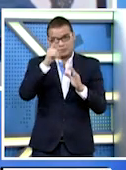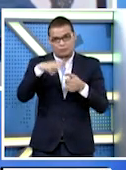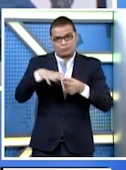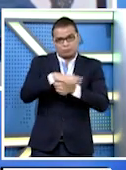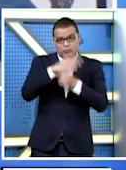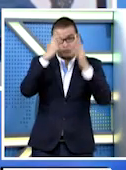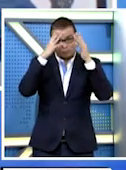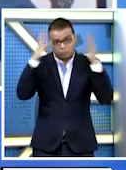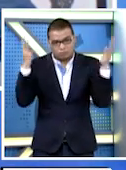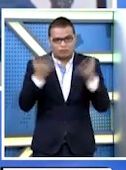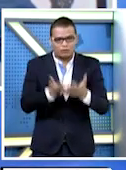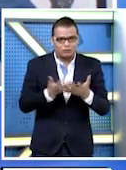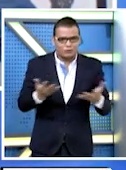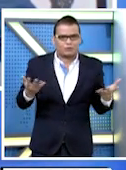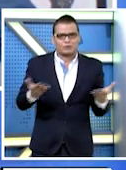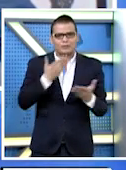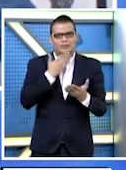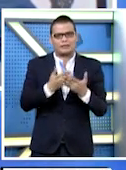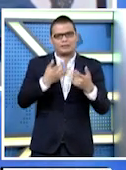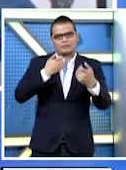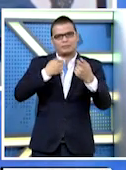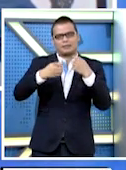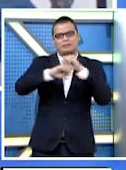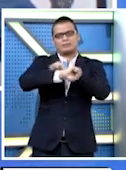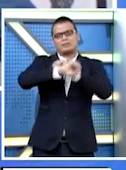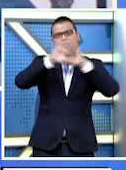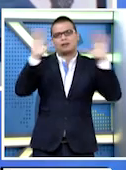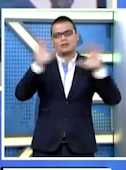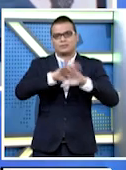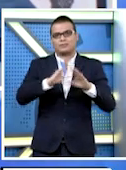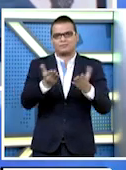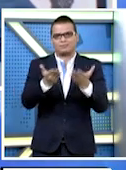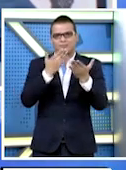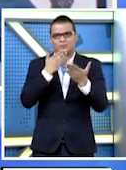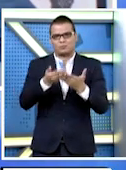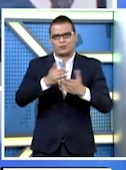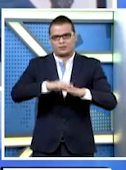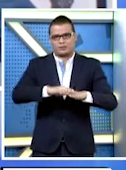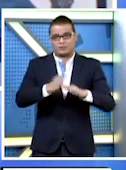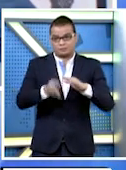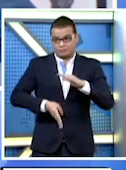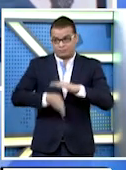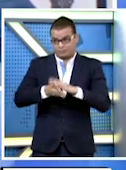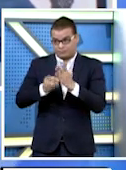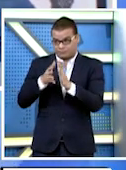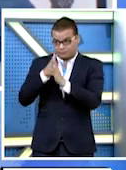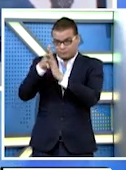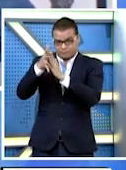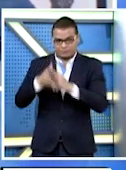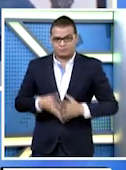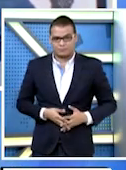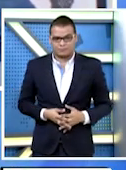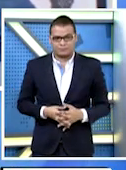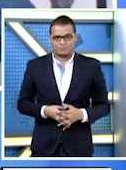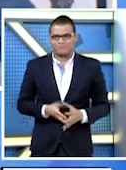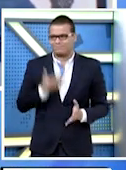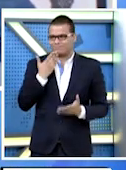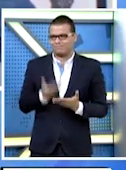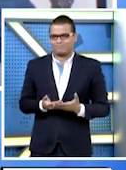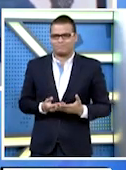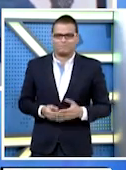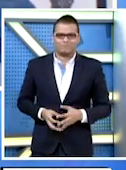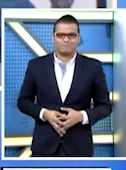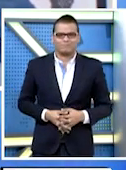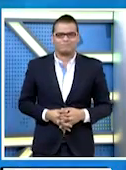estaba muy ocupado. Gracias por aclarar esas dudas, que tenga una buena tarde y volvemos a estudio. Bueno, muchas gracias.